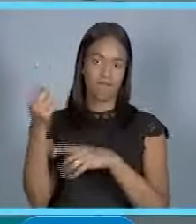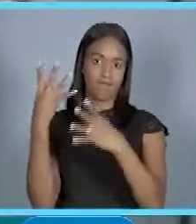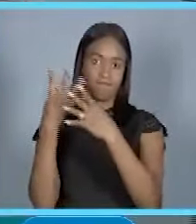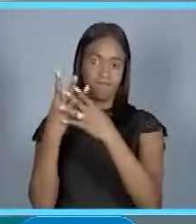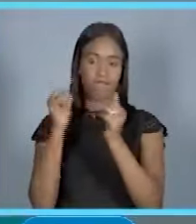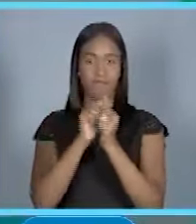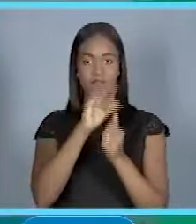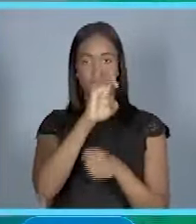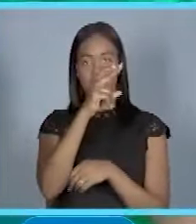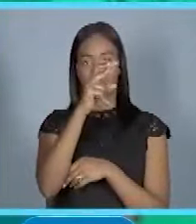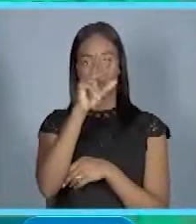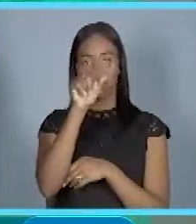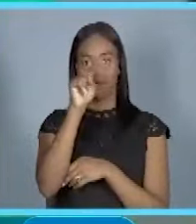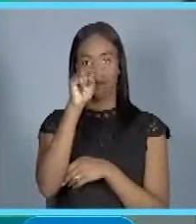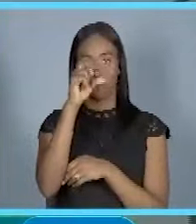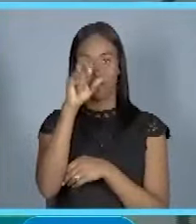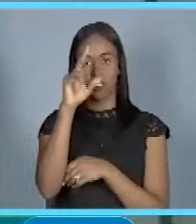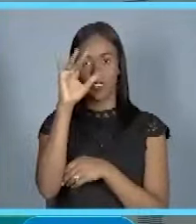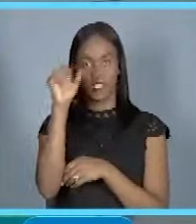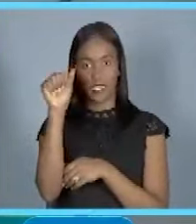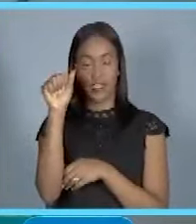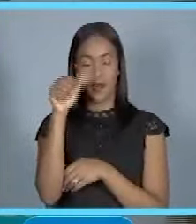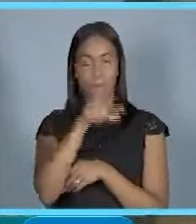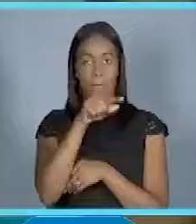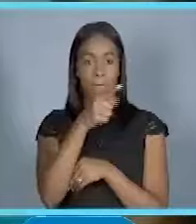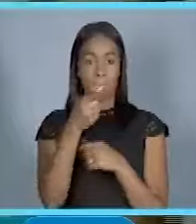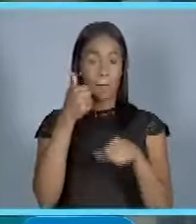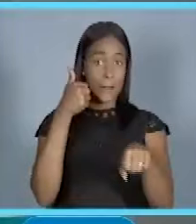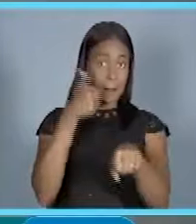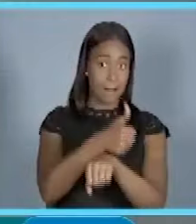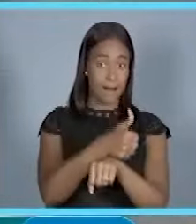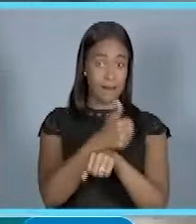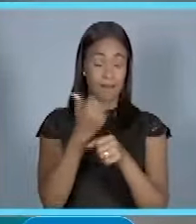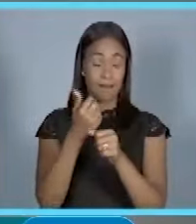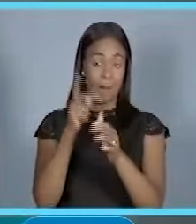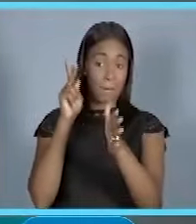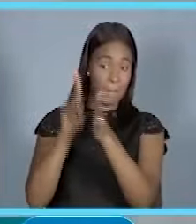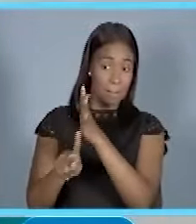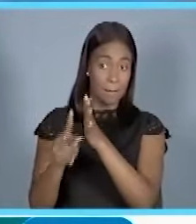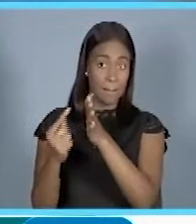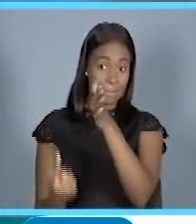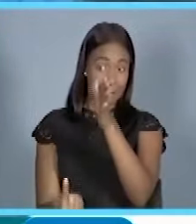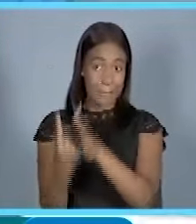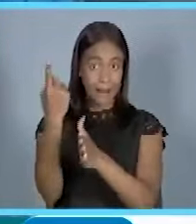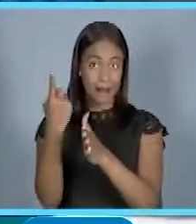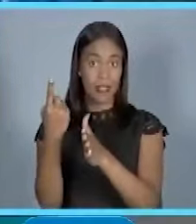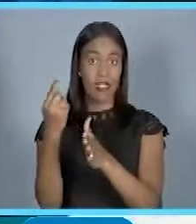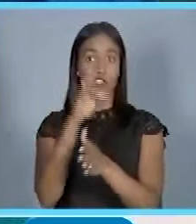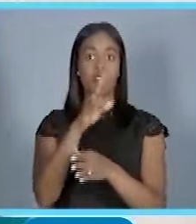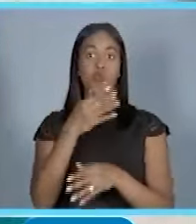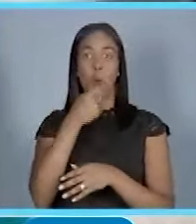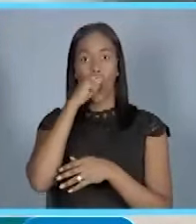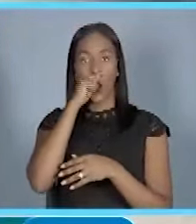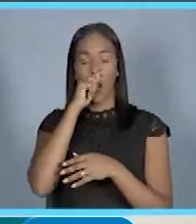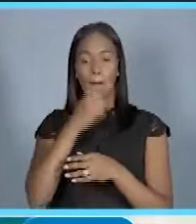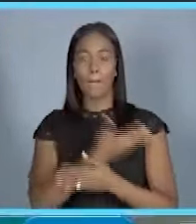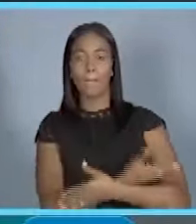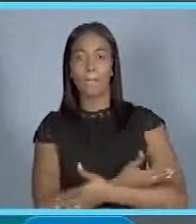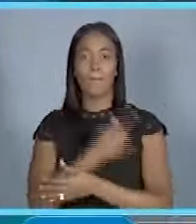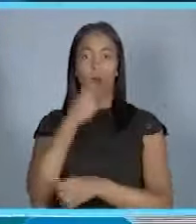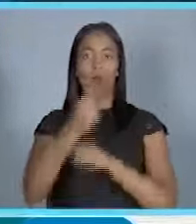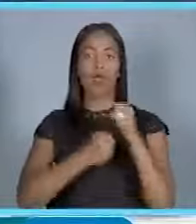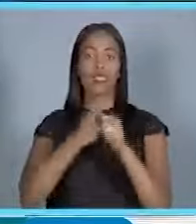a Chervin Guerrero García, alias Chomi, quien es acusado de ultimar y abusar sexualmente de su hijastra de 1 año y 5 meses